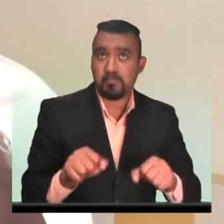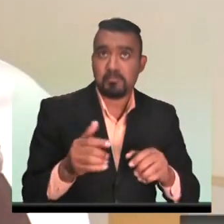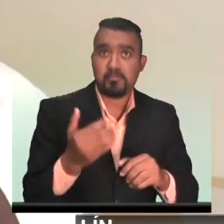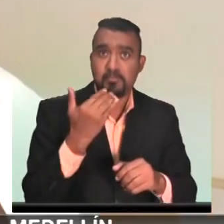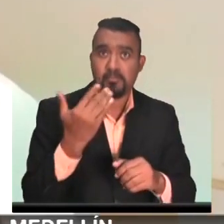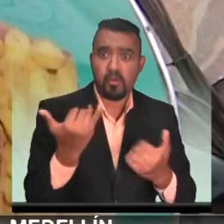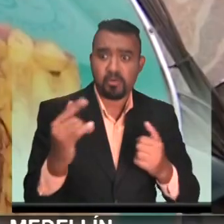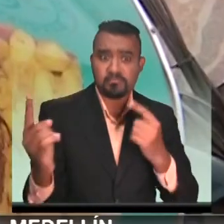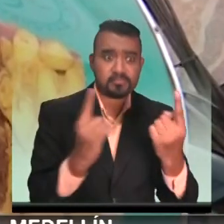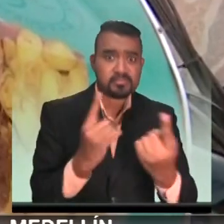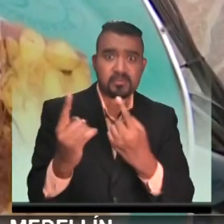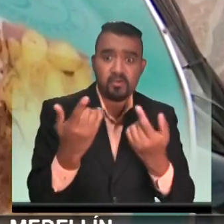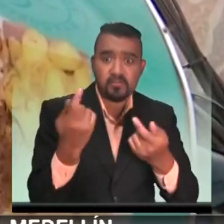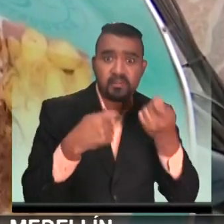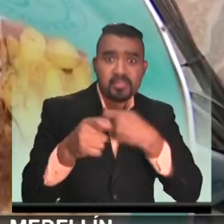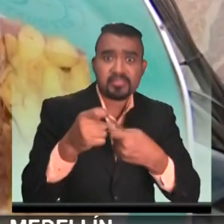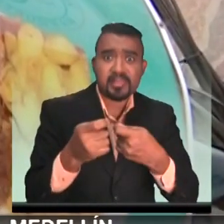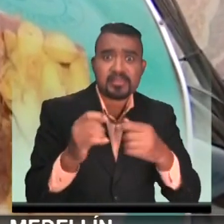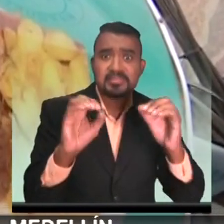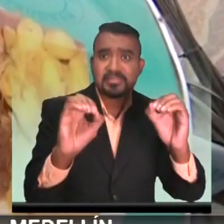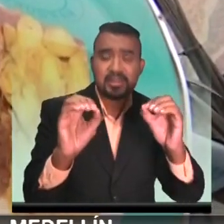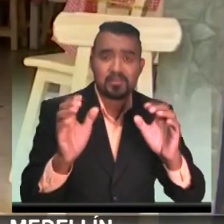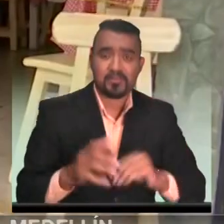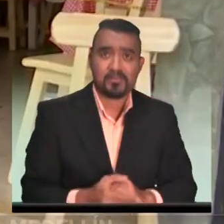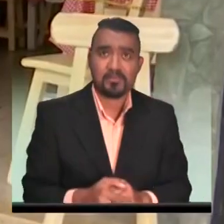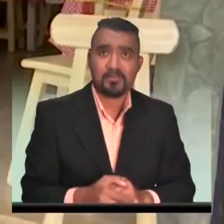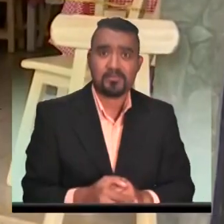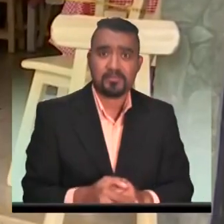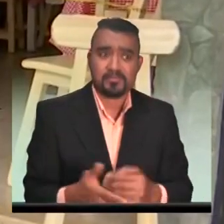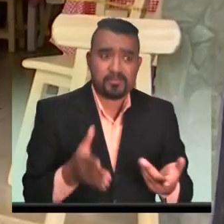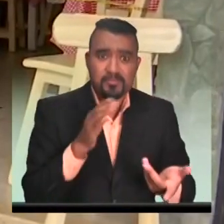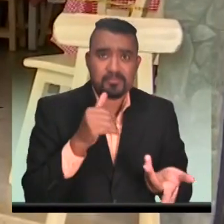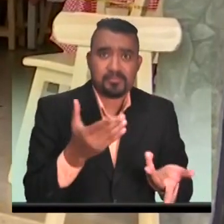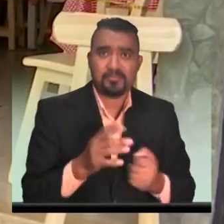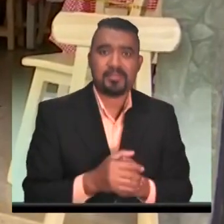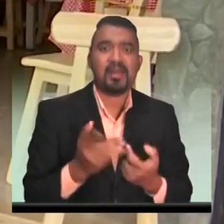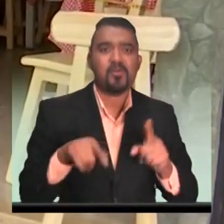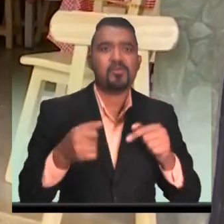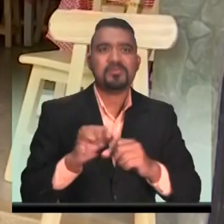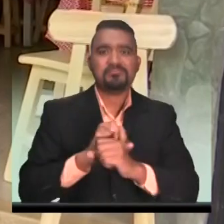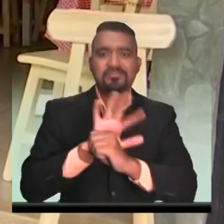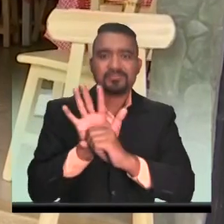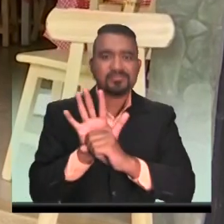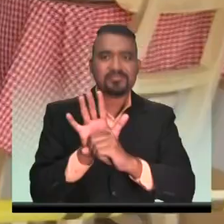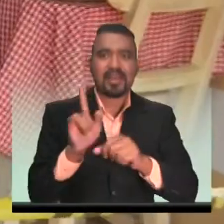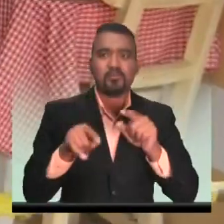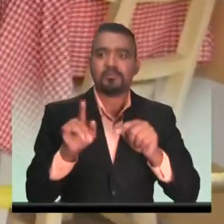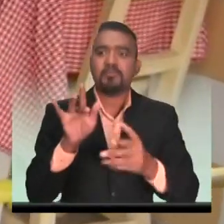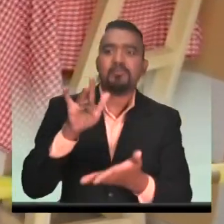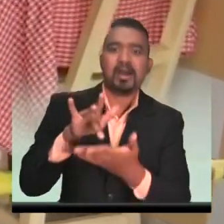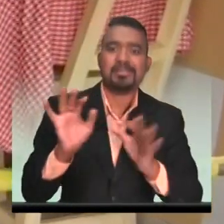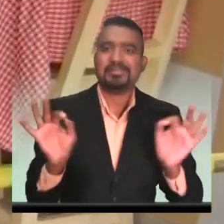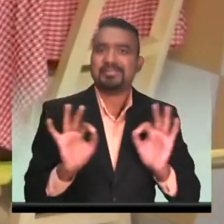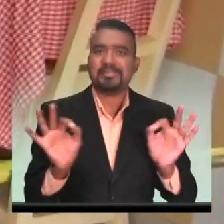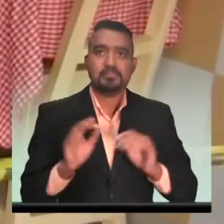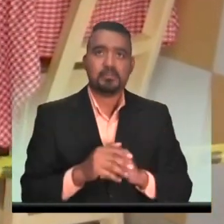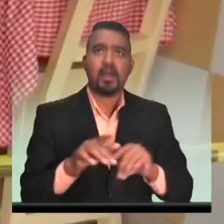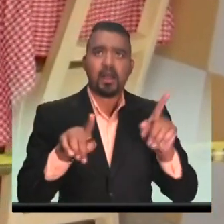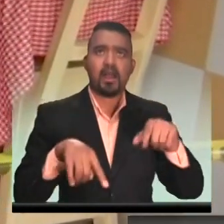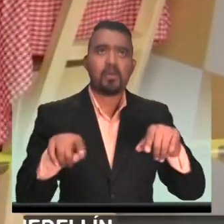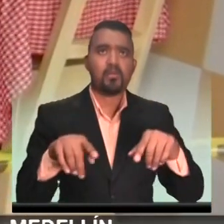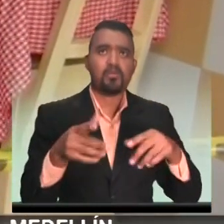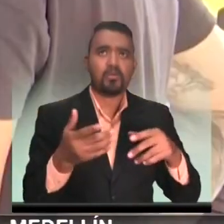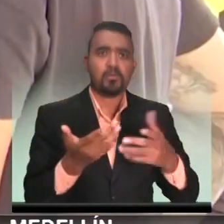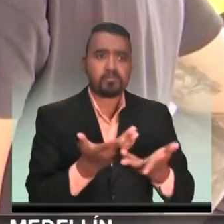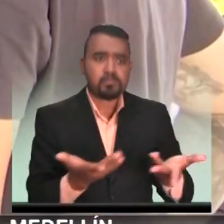vendido ni quiero consumir. A los comerciantes de comida, el COVID los mantiene a raya. Y aunque algunos ya tienen